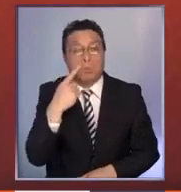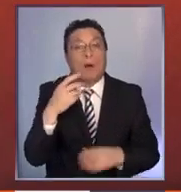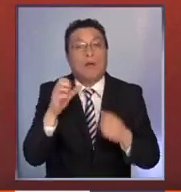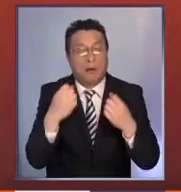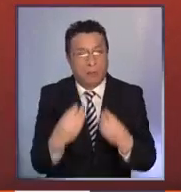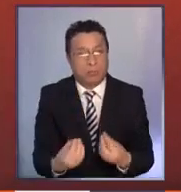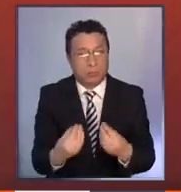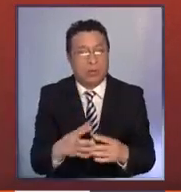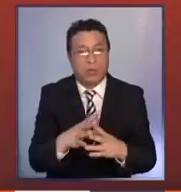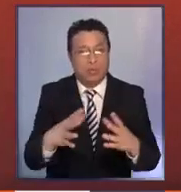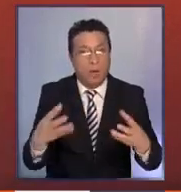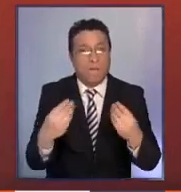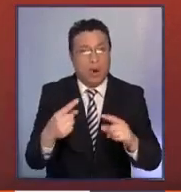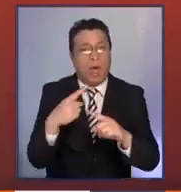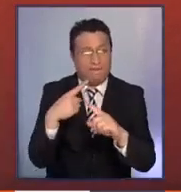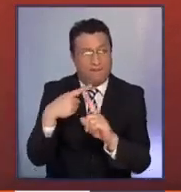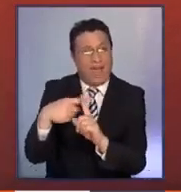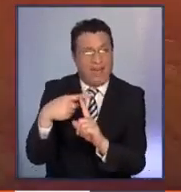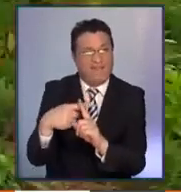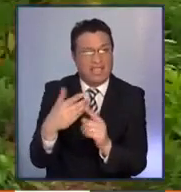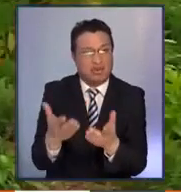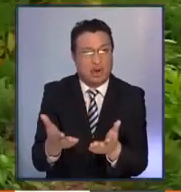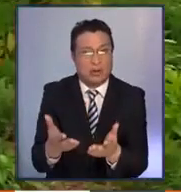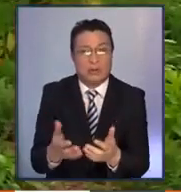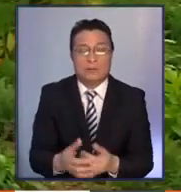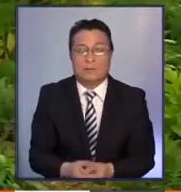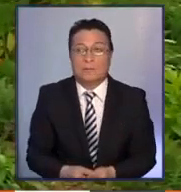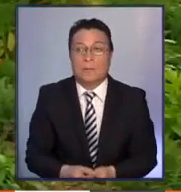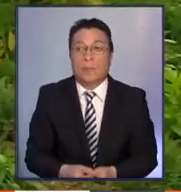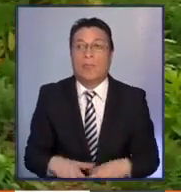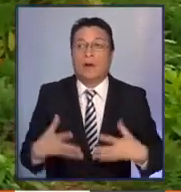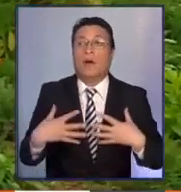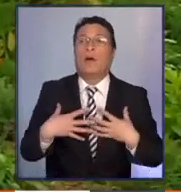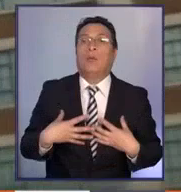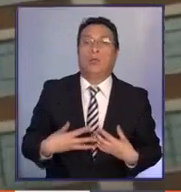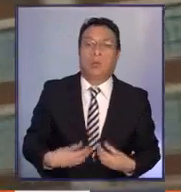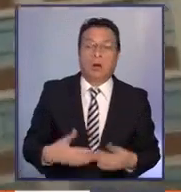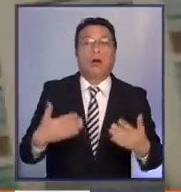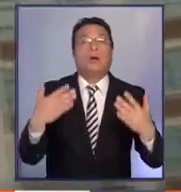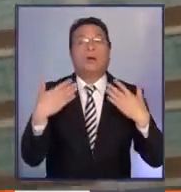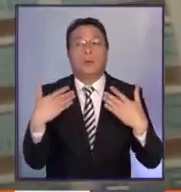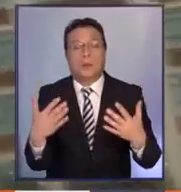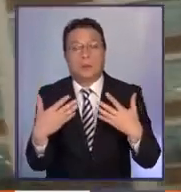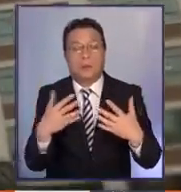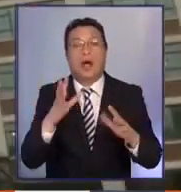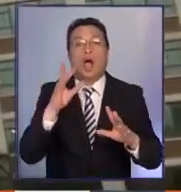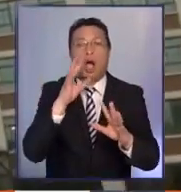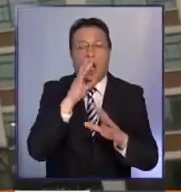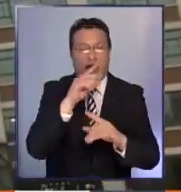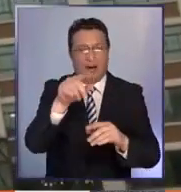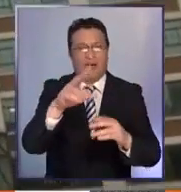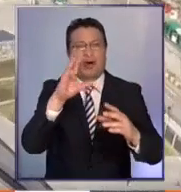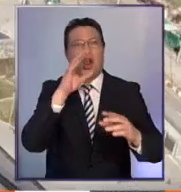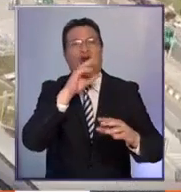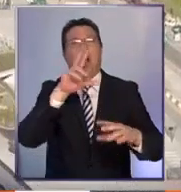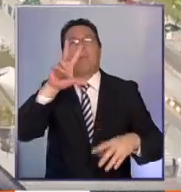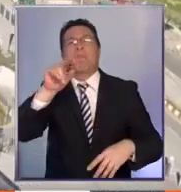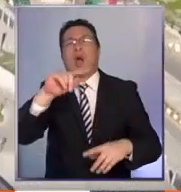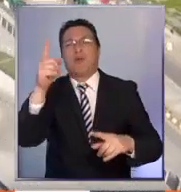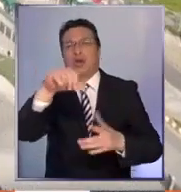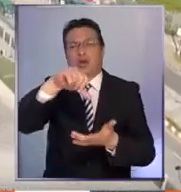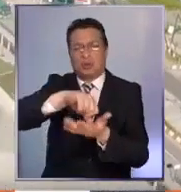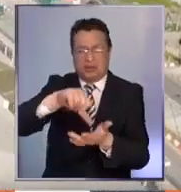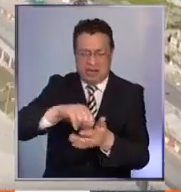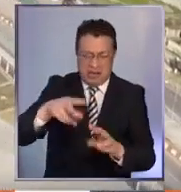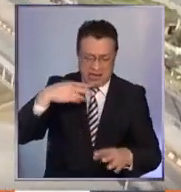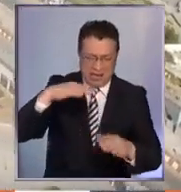sus increíbles beneficios. Nos relajan y nos dan un respiro. Colorean el gris que se apodera de la ciudad entre tantas